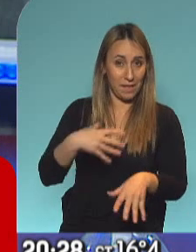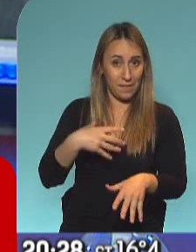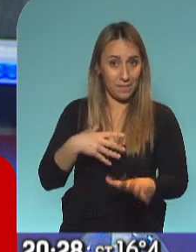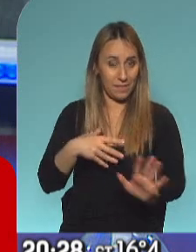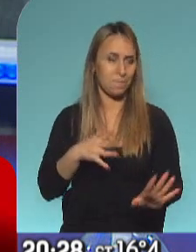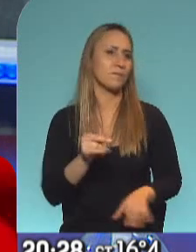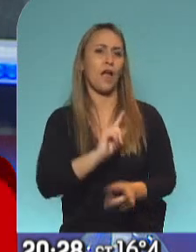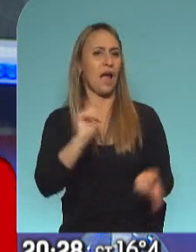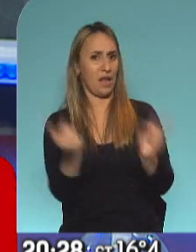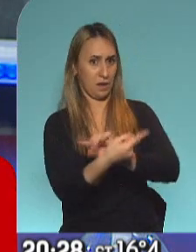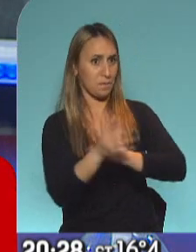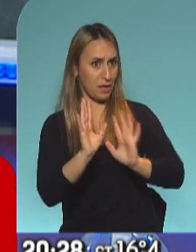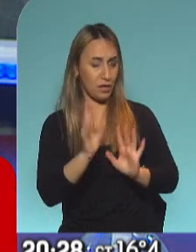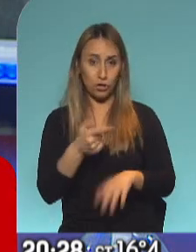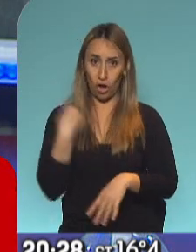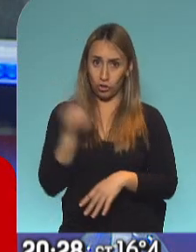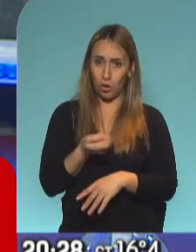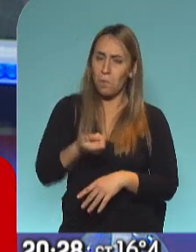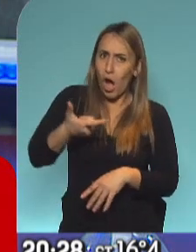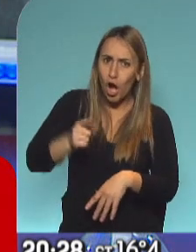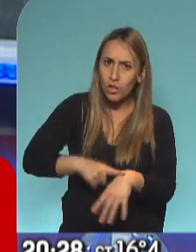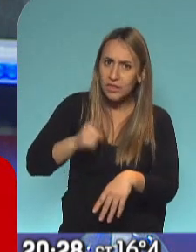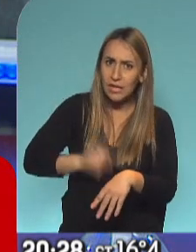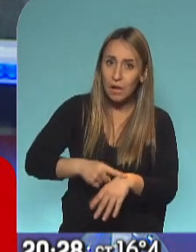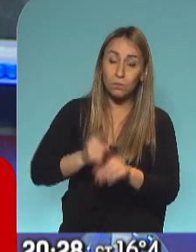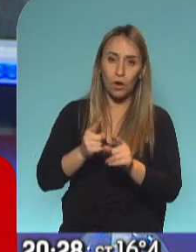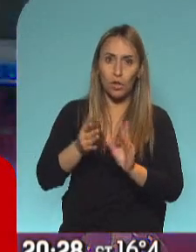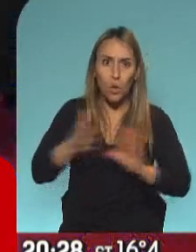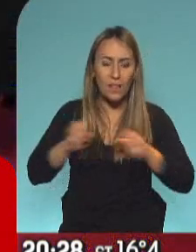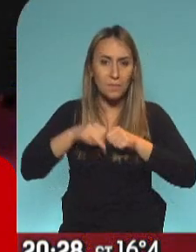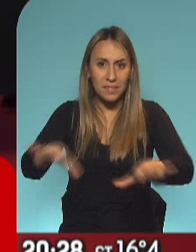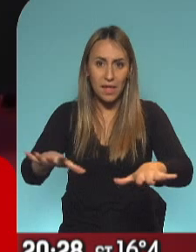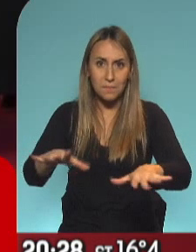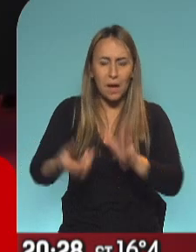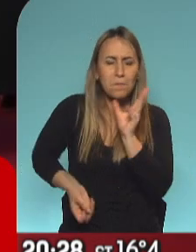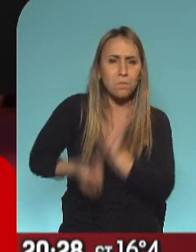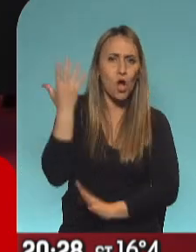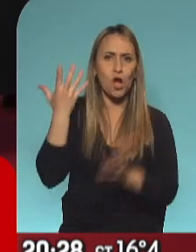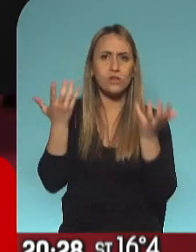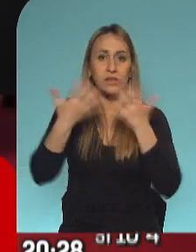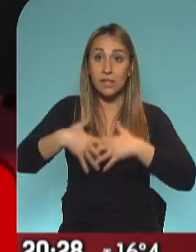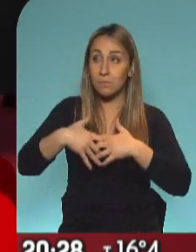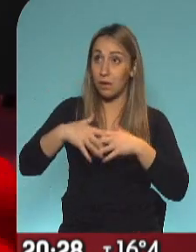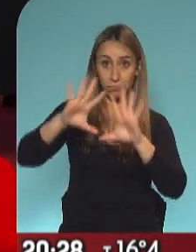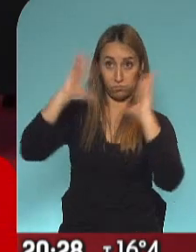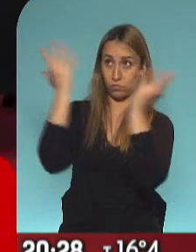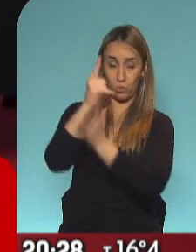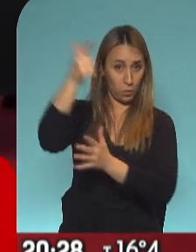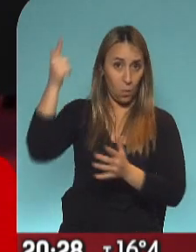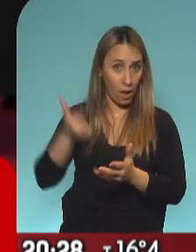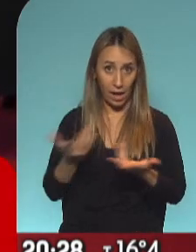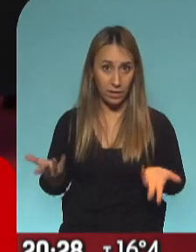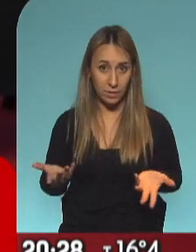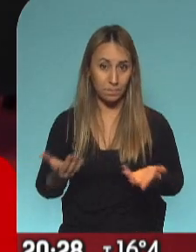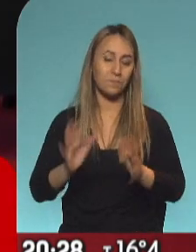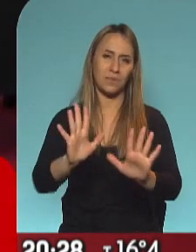al revés. En tan poco tiempo y en pandemia pudimos hacer un sistema que no existe en el mundo. A ver si se entiende.